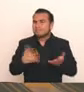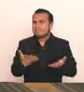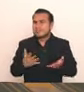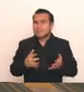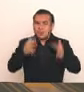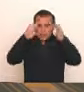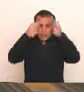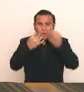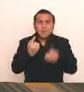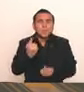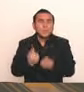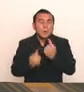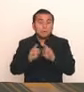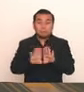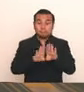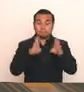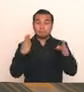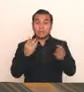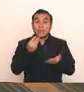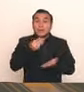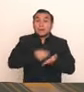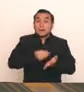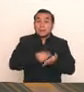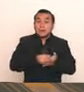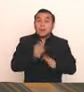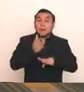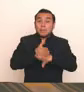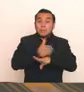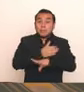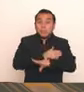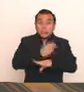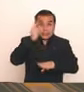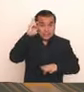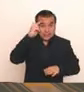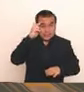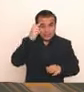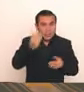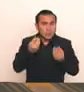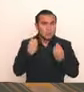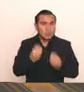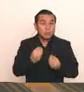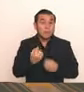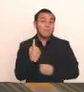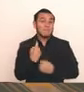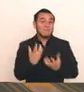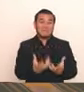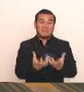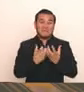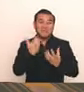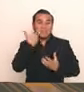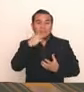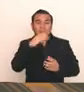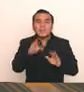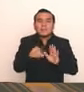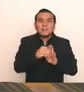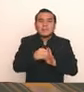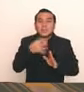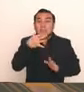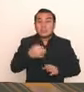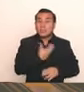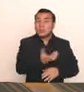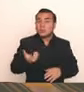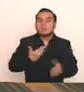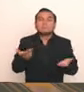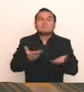tomarían abrir la economía gradualmente cuando ni siquiera hemos llegado al pico de la primera curva eso harían porque si ya se